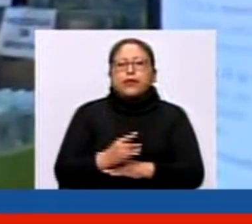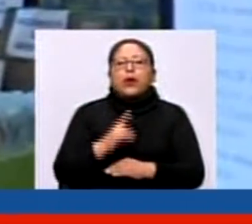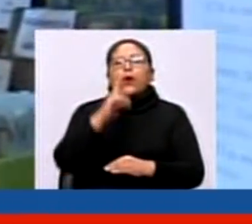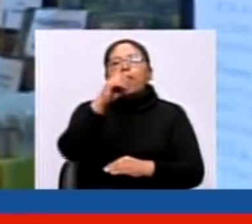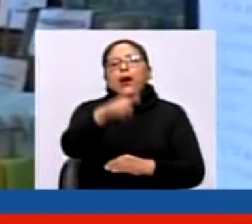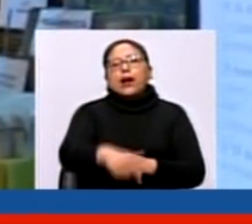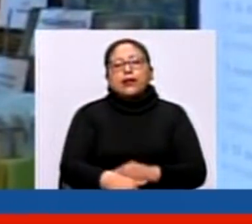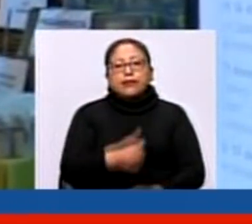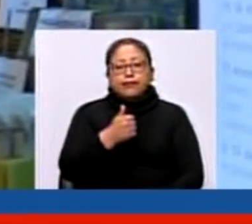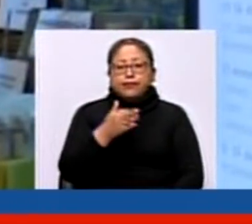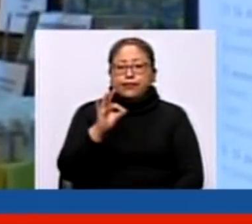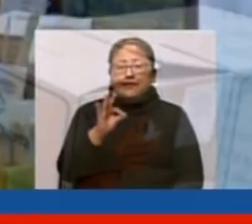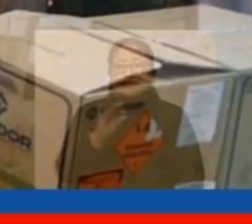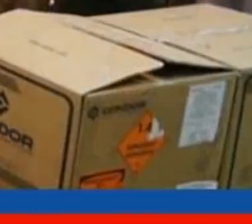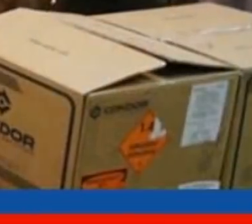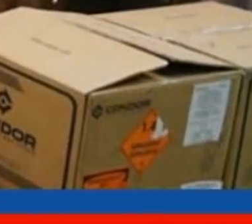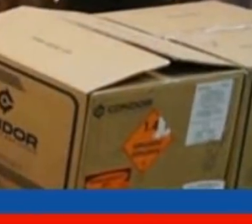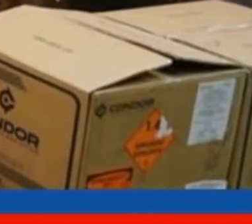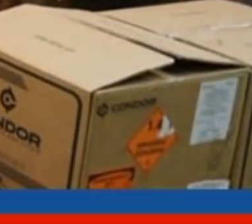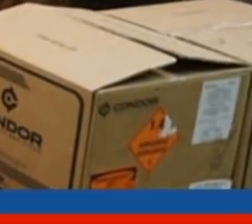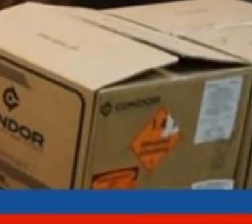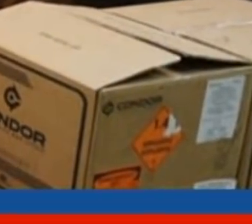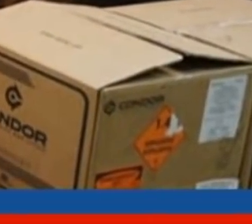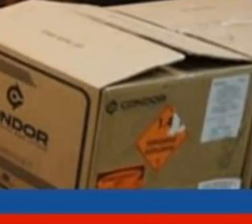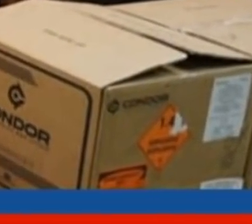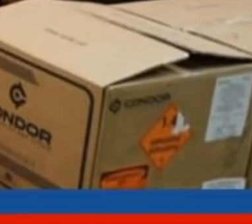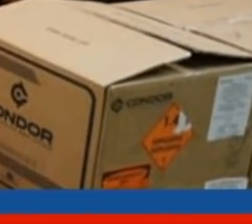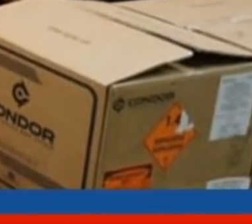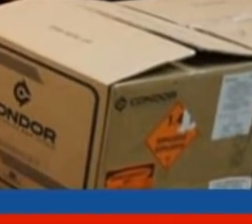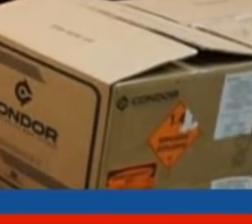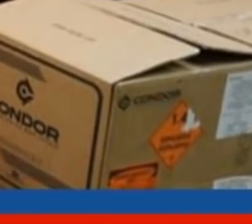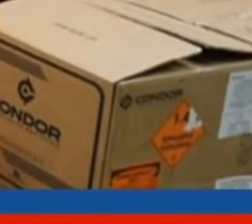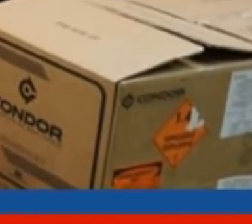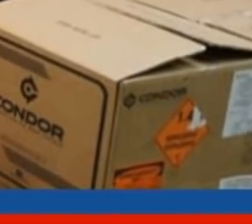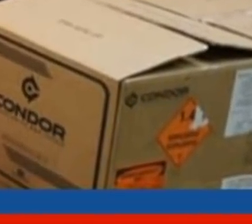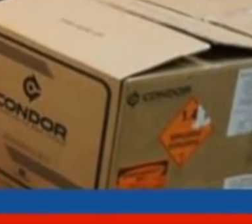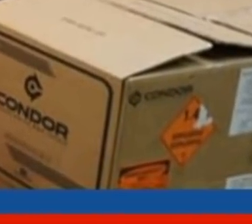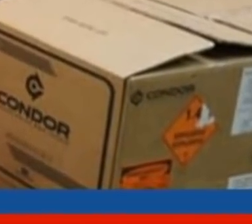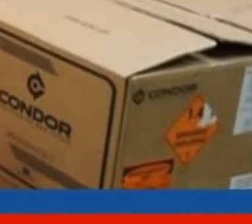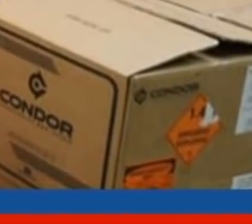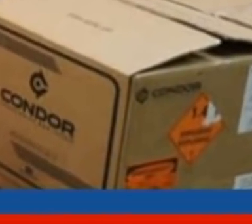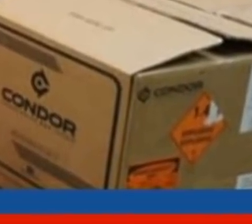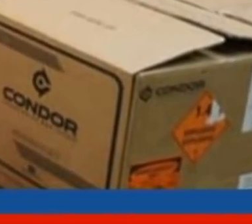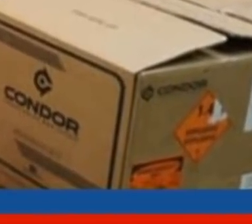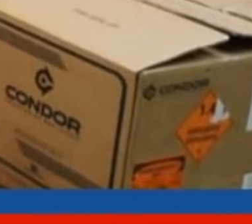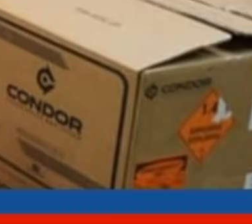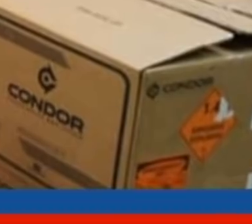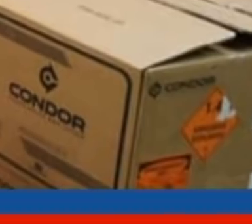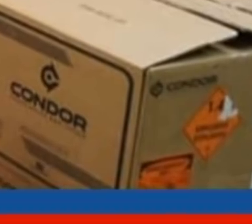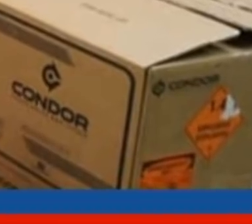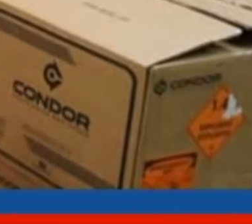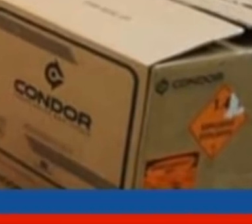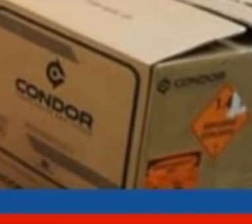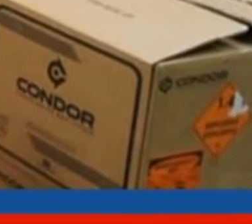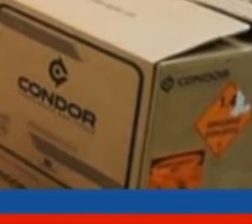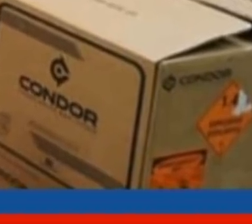de la ex ministra Patricia Bullrich, el ex ministro Aguad y el ex presidente Mauricio Macri. Vamos a hablar hoy de dos temas,